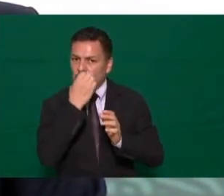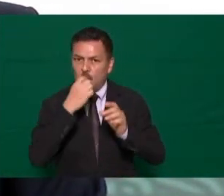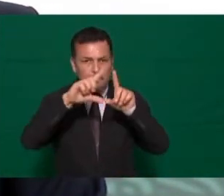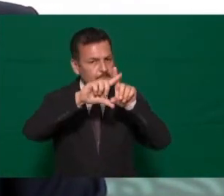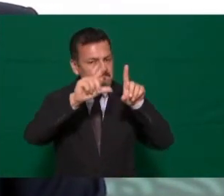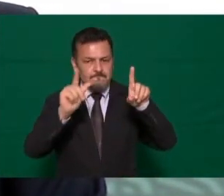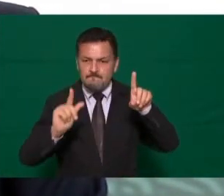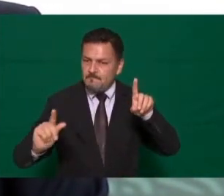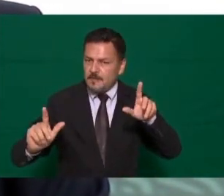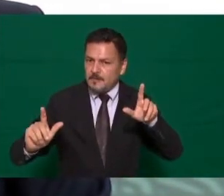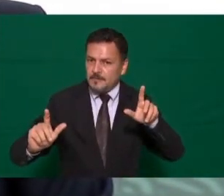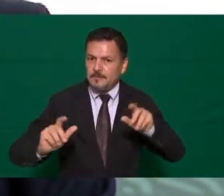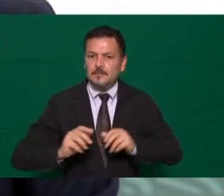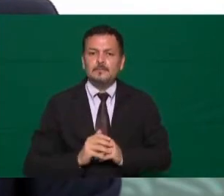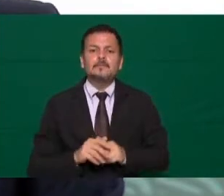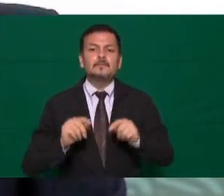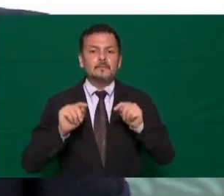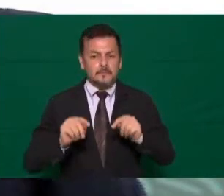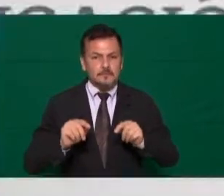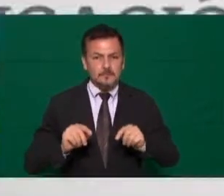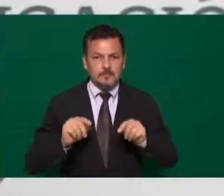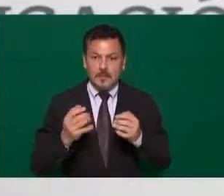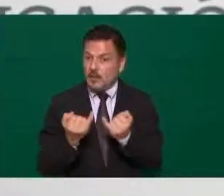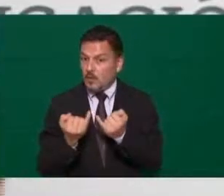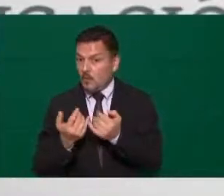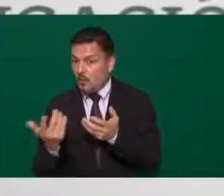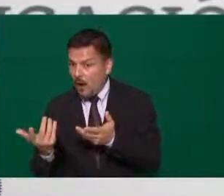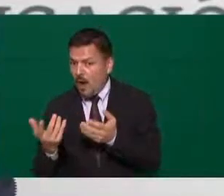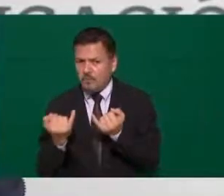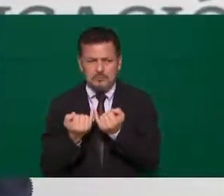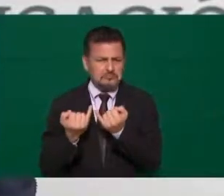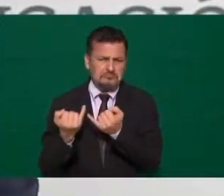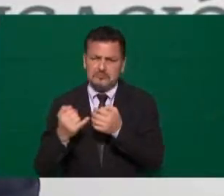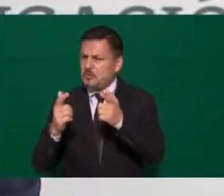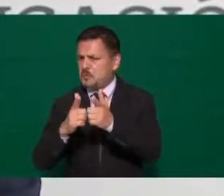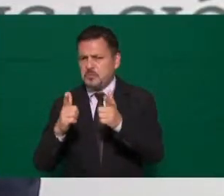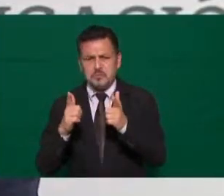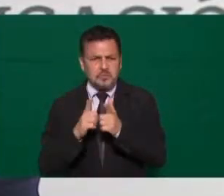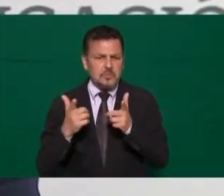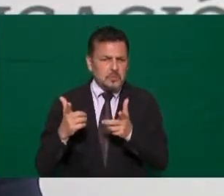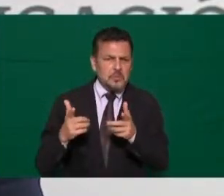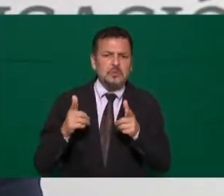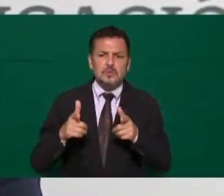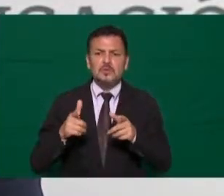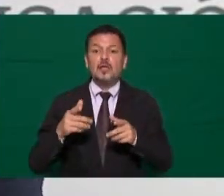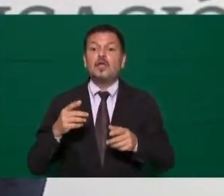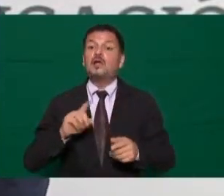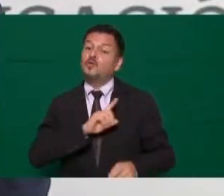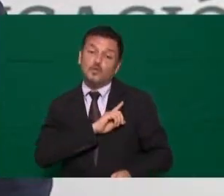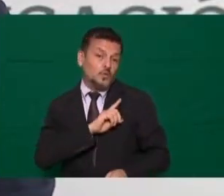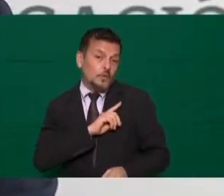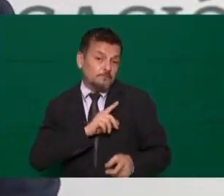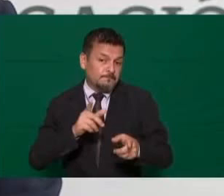país. Se forman los comités, solo se recomienda